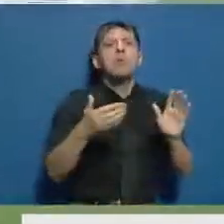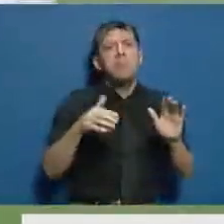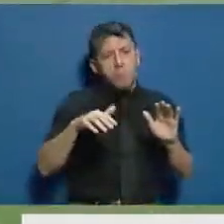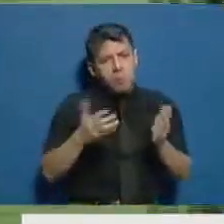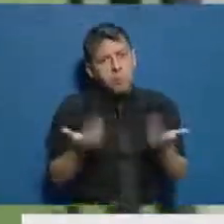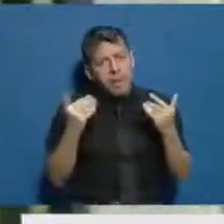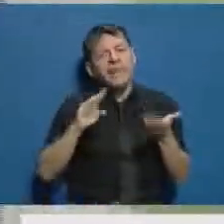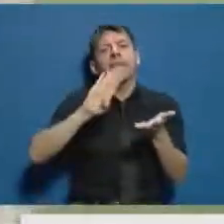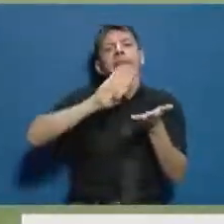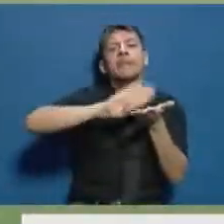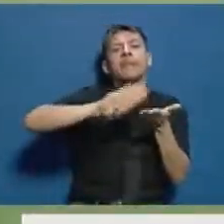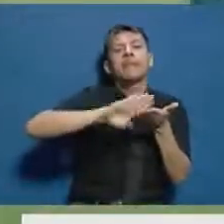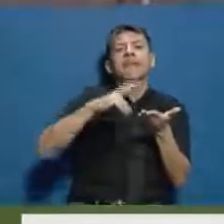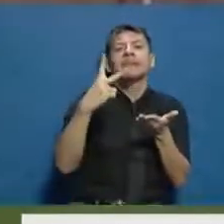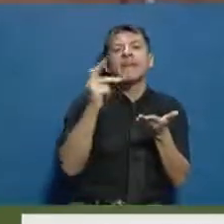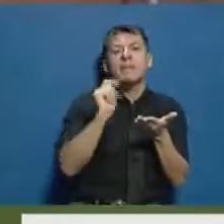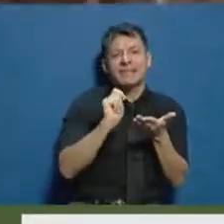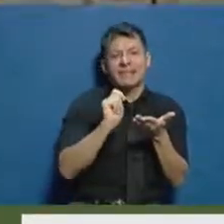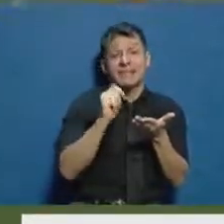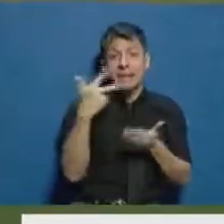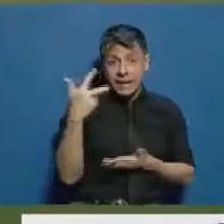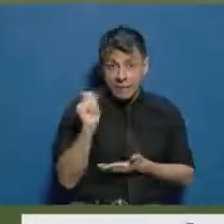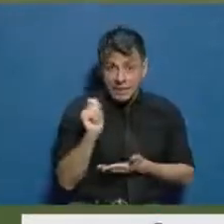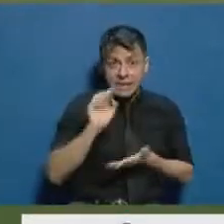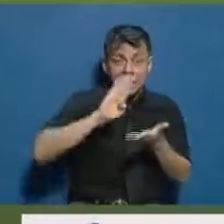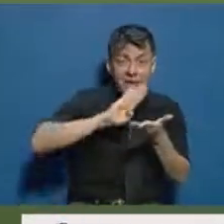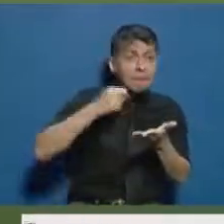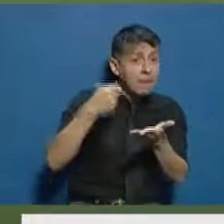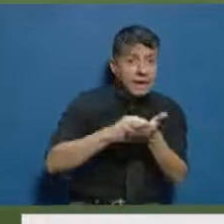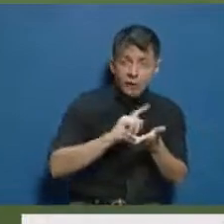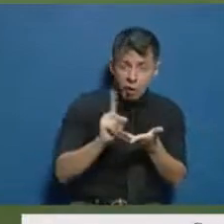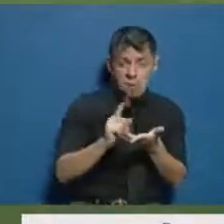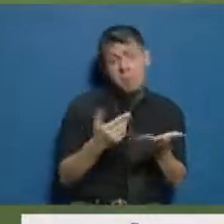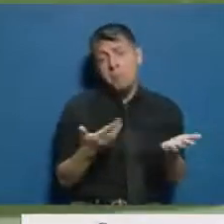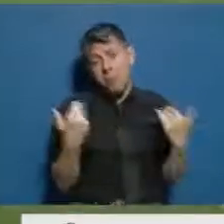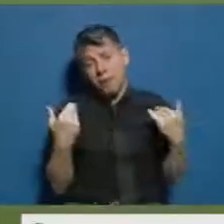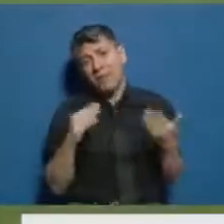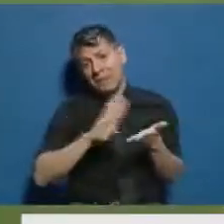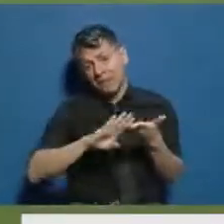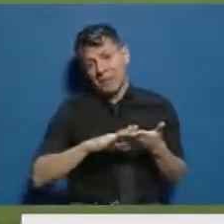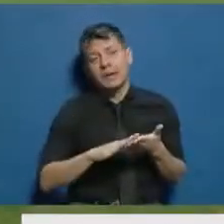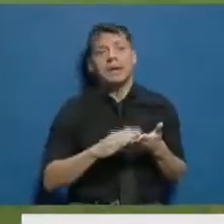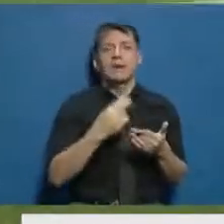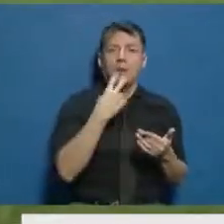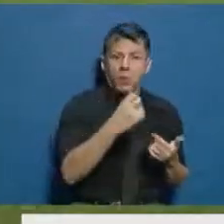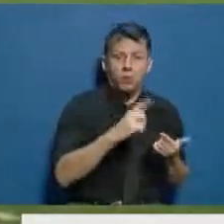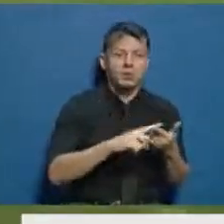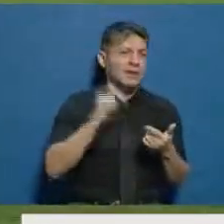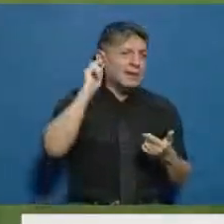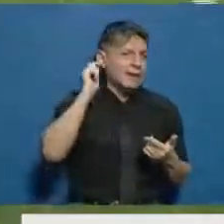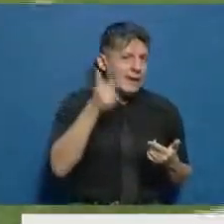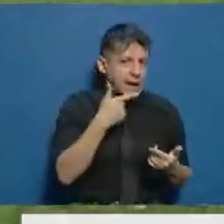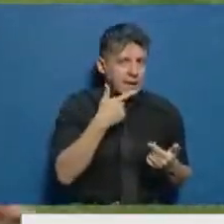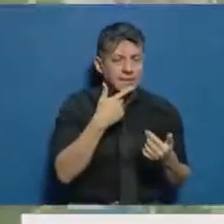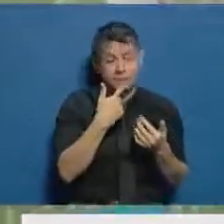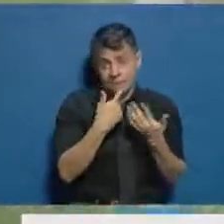hasta 3 meses en cuanto a los servicios. Esto quiere decir que a partir de ahora no van a pagar los próximos meses la luz, el gas, si es que tienen